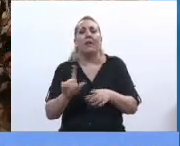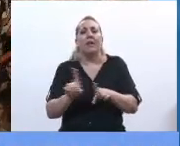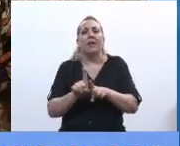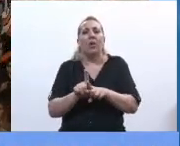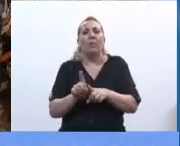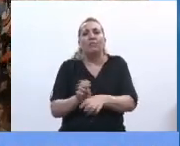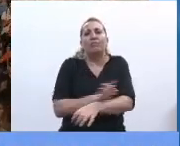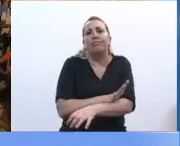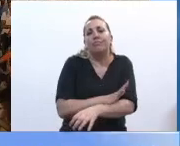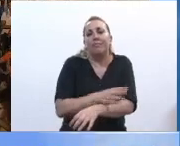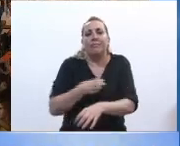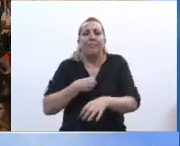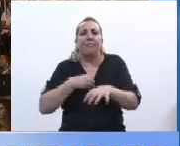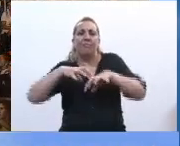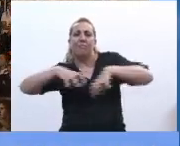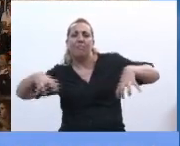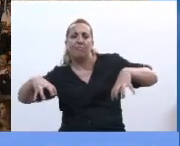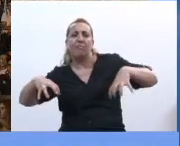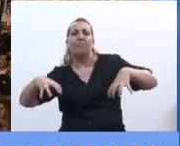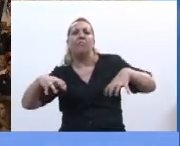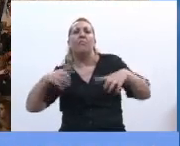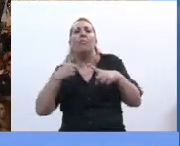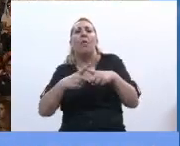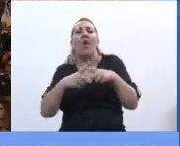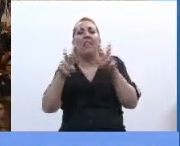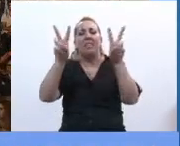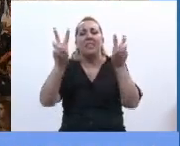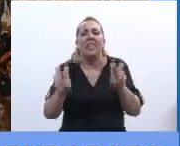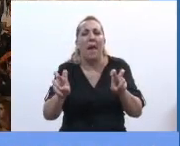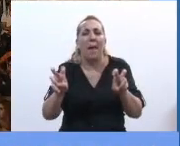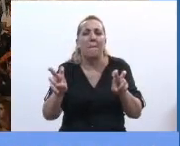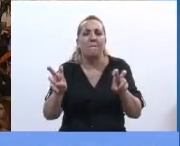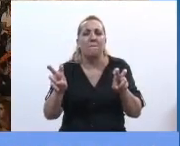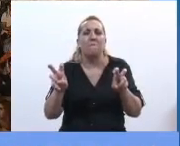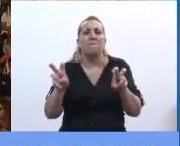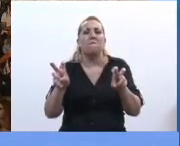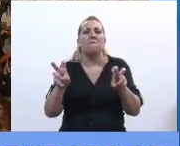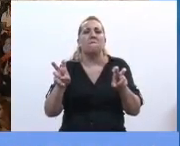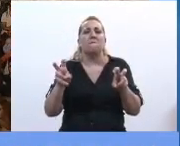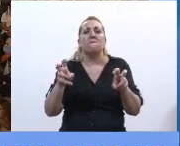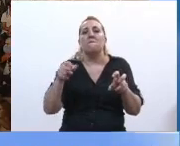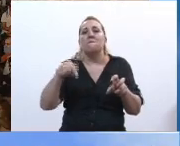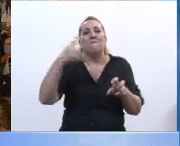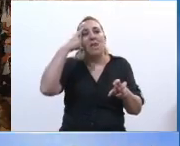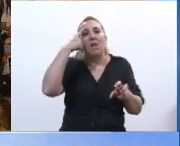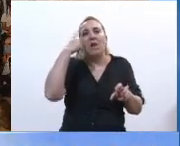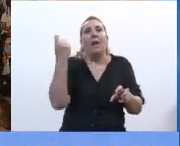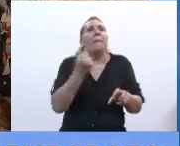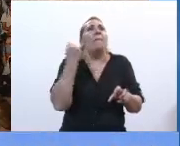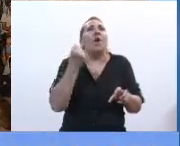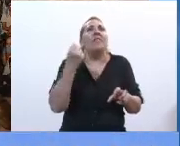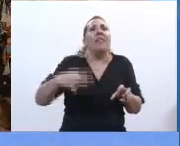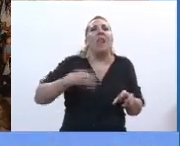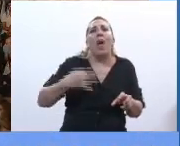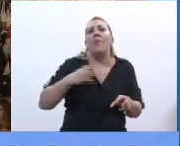se apasionan se dividen a través de temas que para hoy es la vida la muerte el fin el